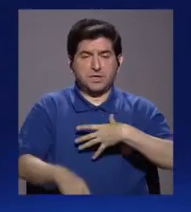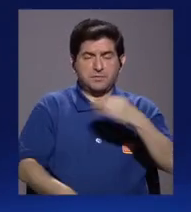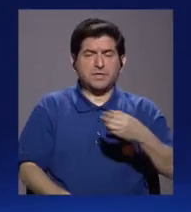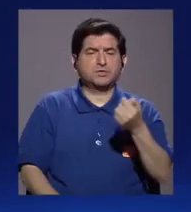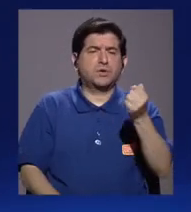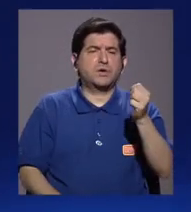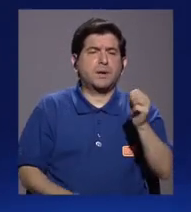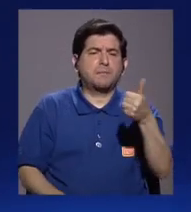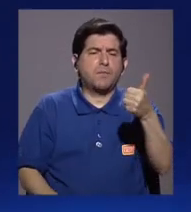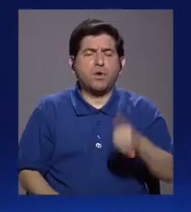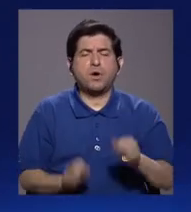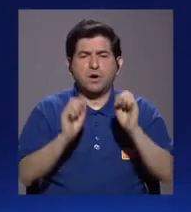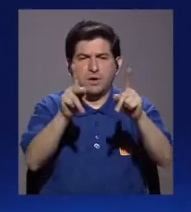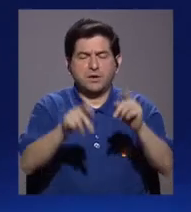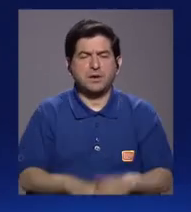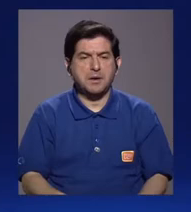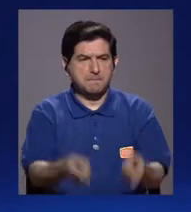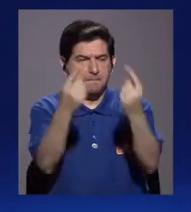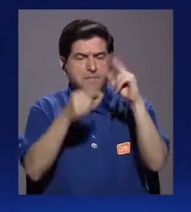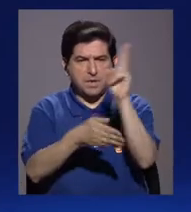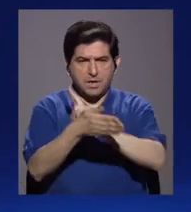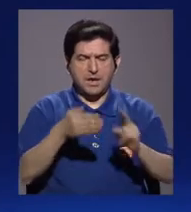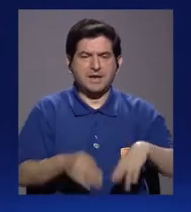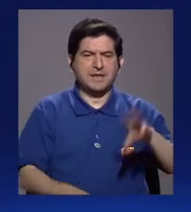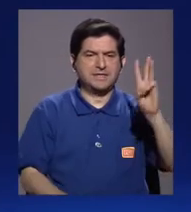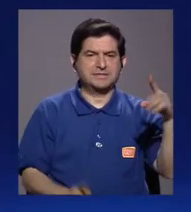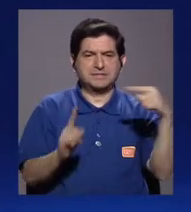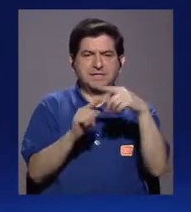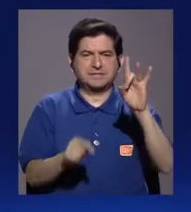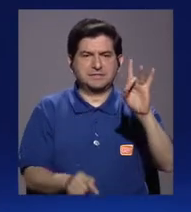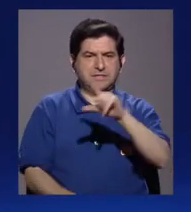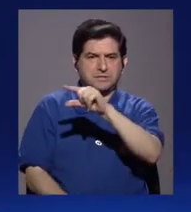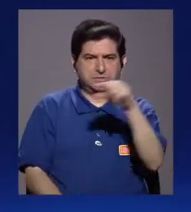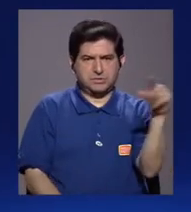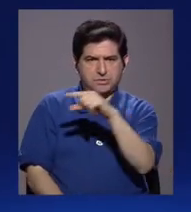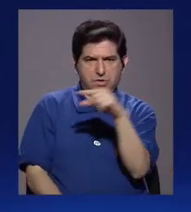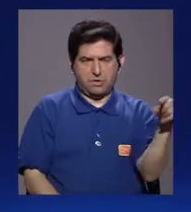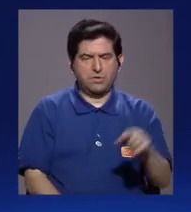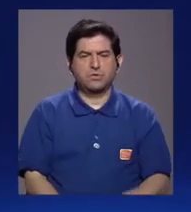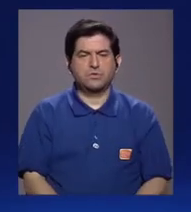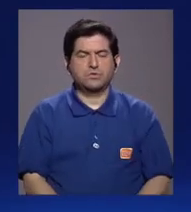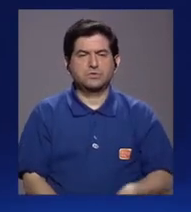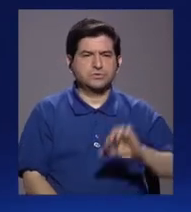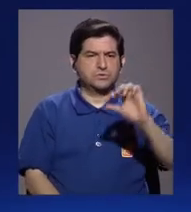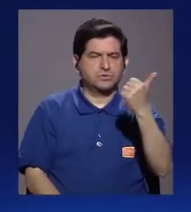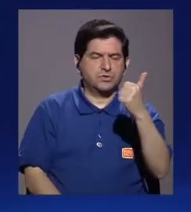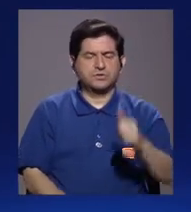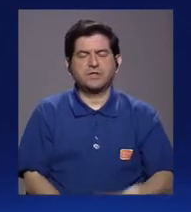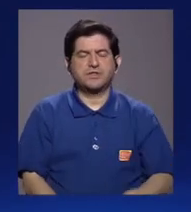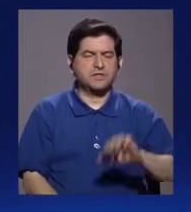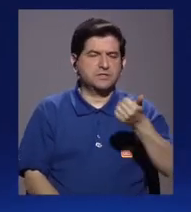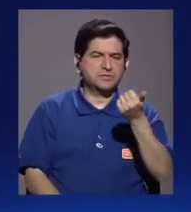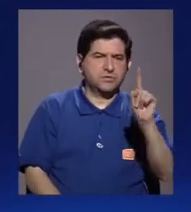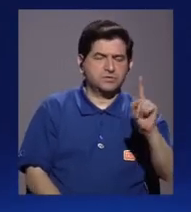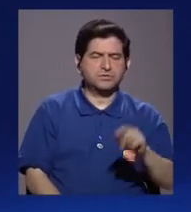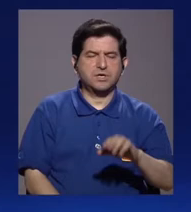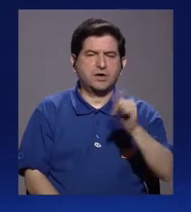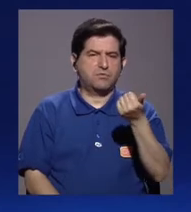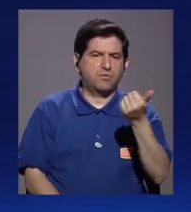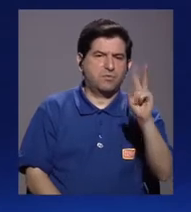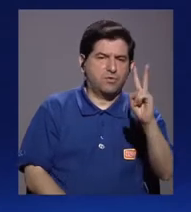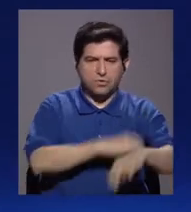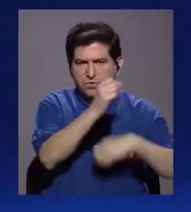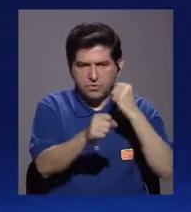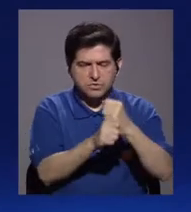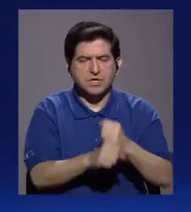y los traemos eso es a la universidad por 6 a 8 semanas y los traemos desde el décimo grado si hago grado doceavo grado